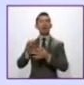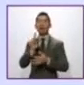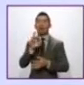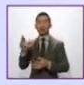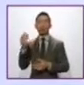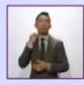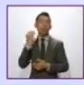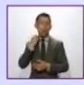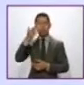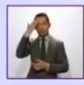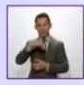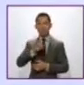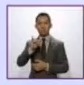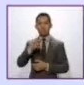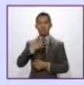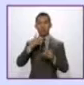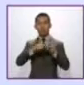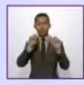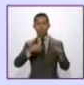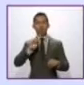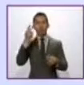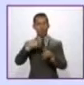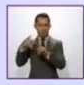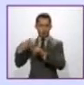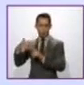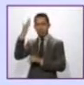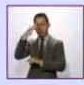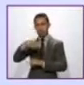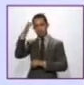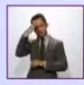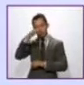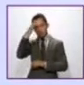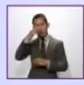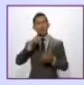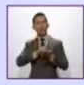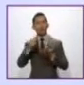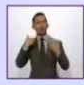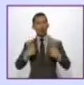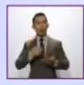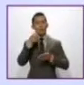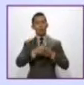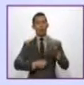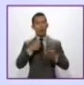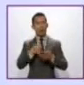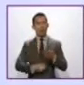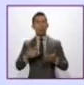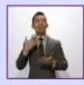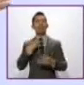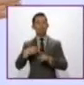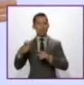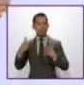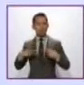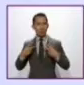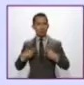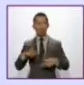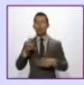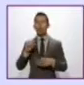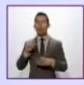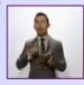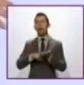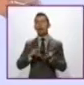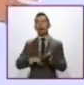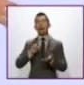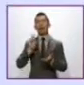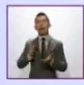Derecho, efectivamente, tengo varios títulos universitarios, defiendo derechos humanos, me debo a mis clientes y no vale la pena